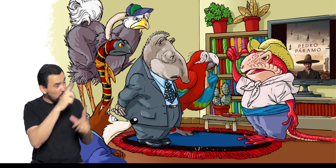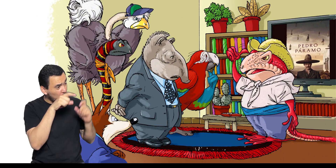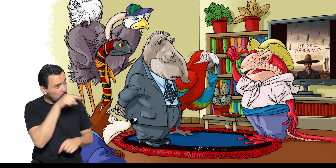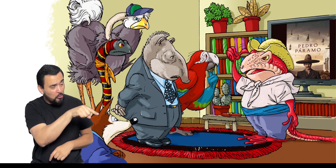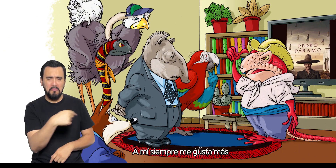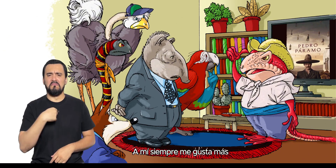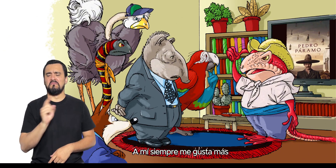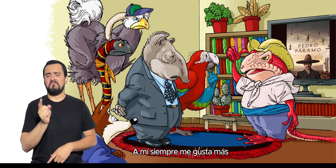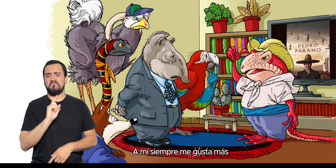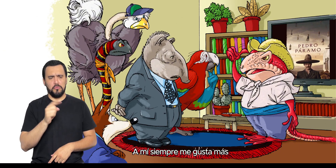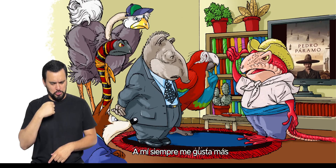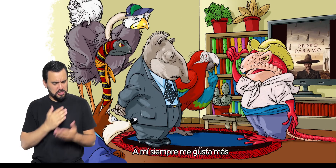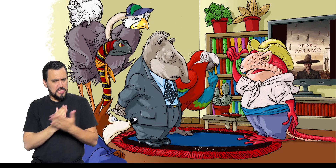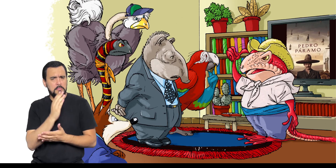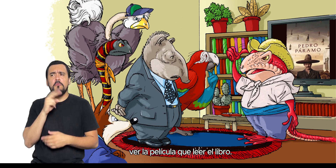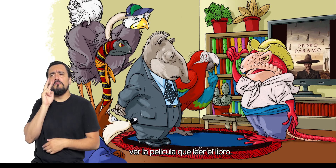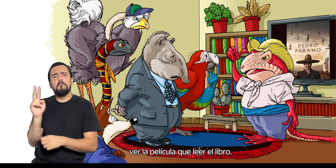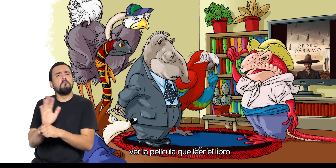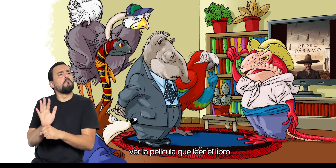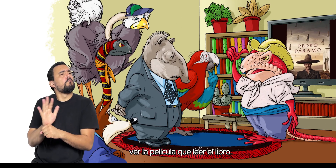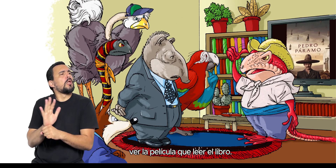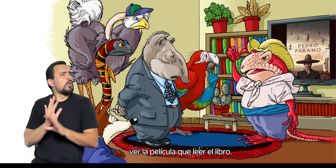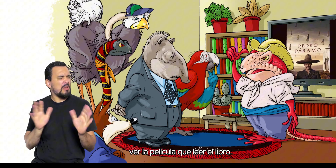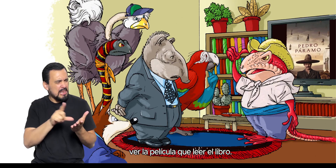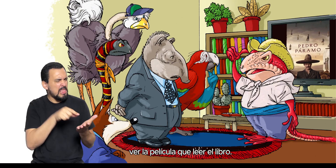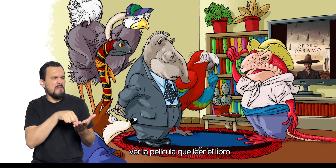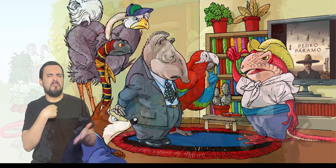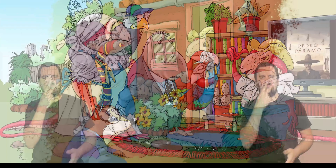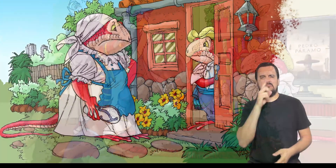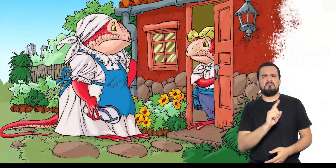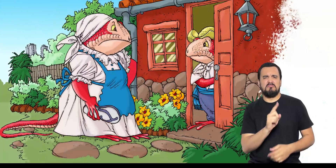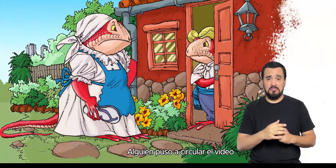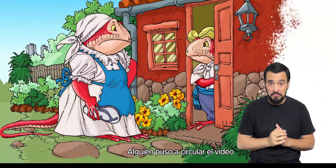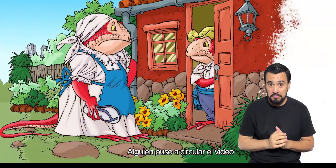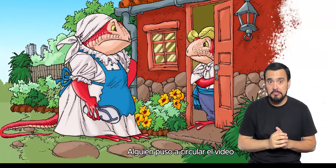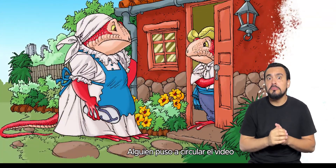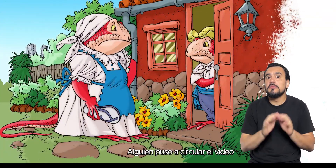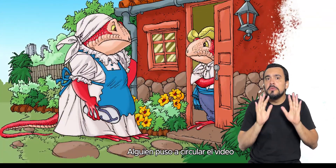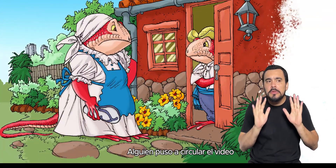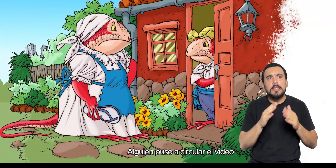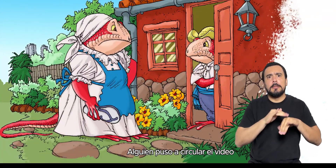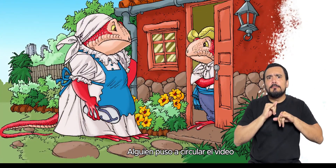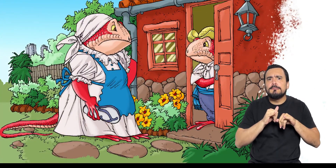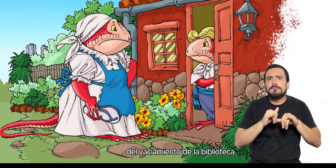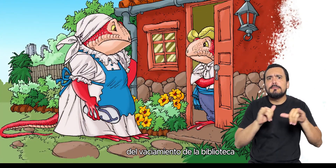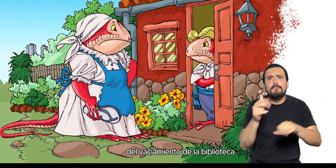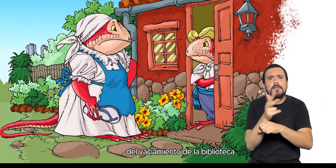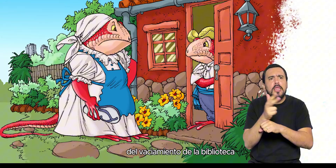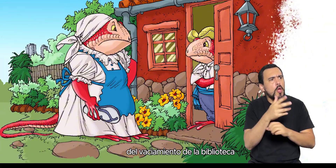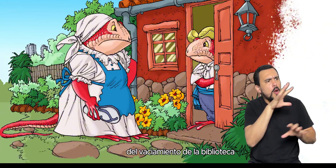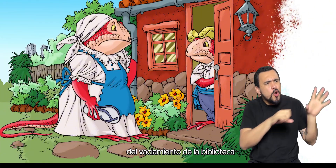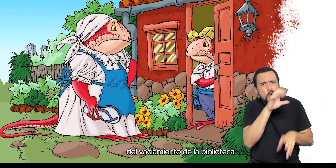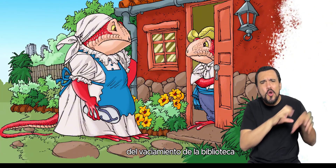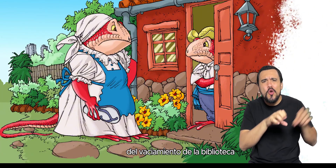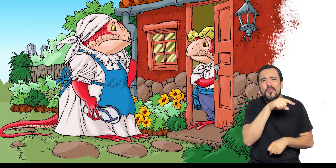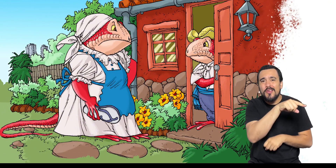yo. A mí siempre me gusta más ver la película que leer el libro. Alguien puso a circular el video del vaciamiento